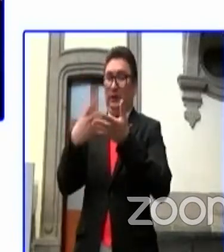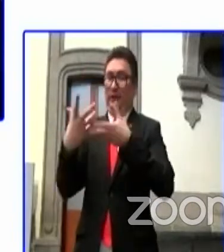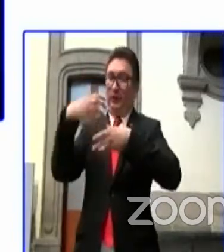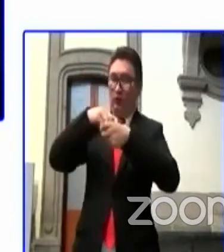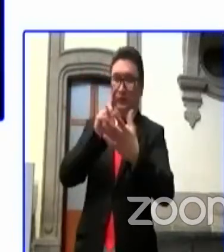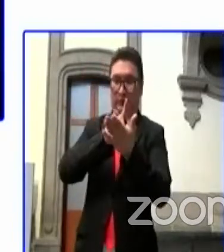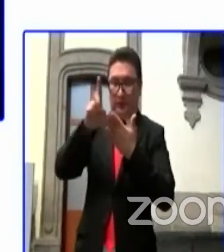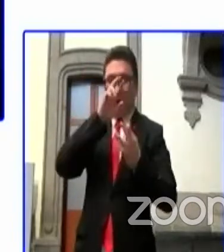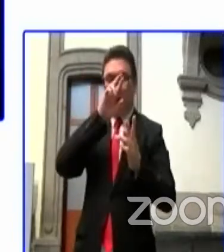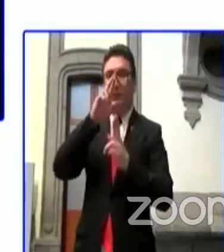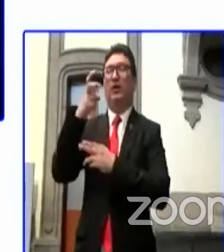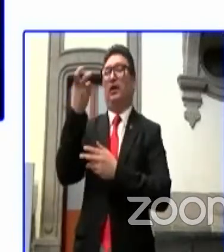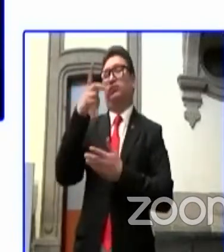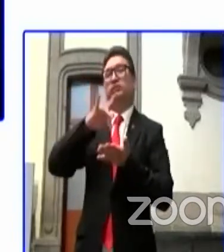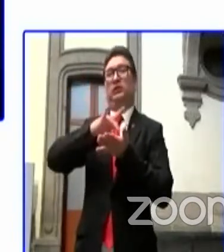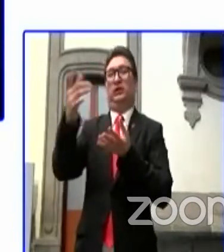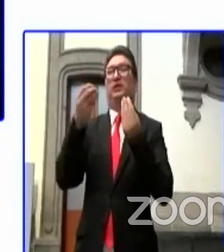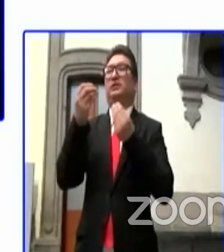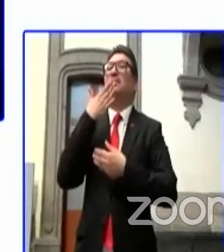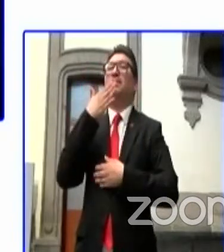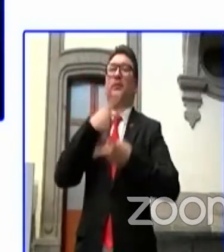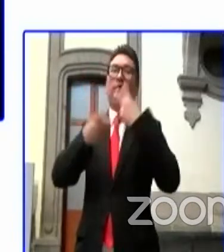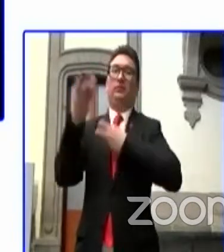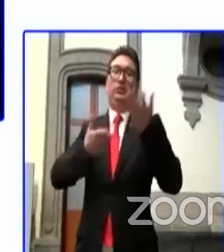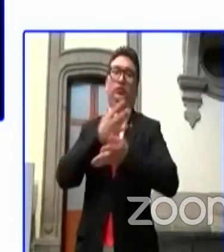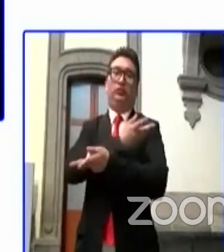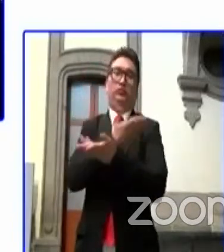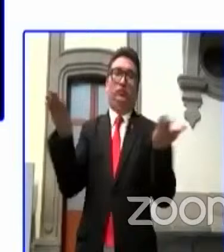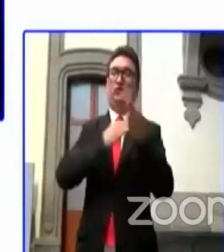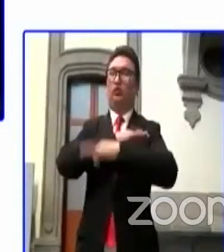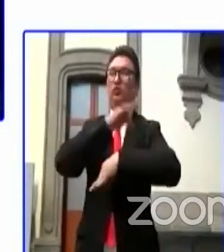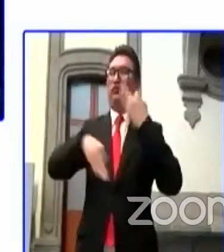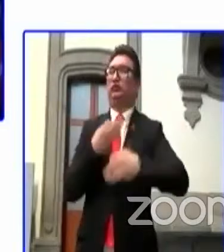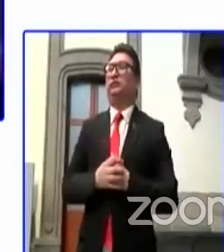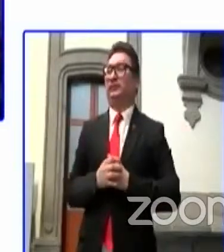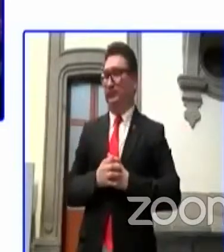gracias. Bienvenidos a todas y todos.